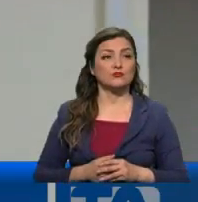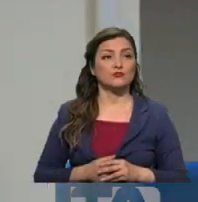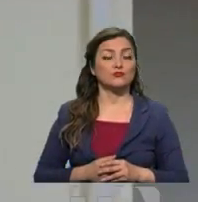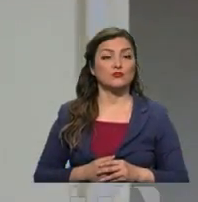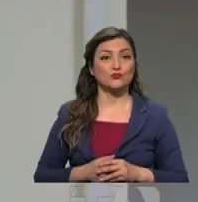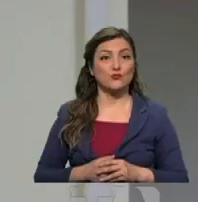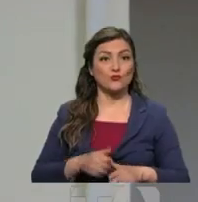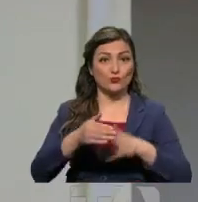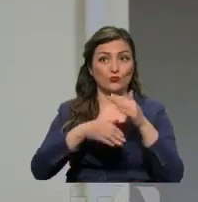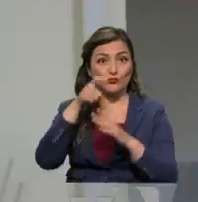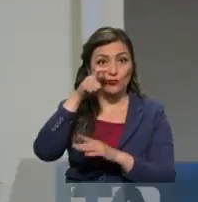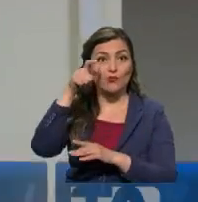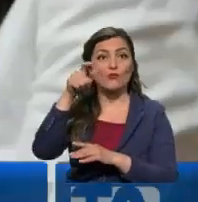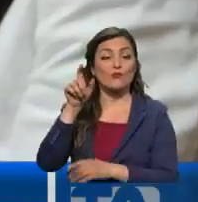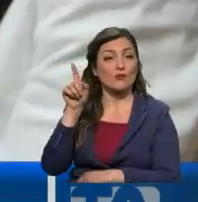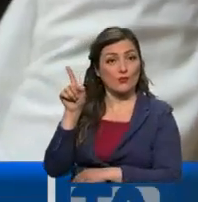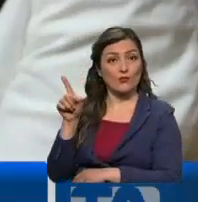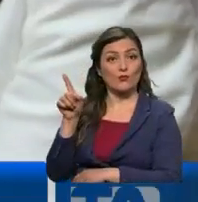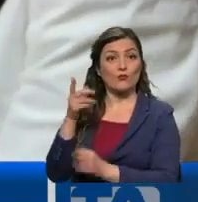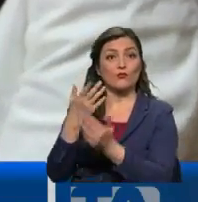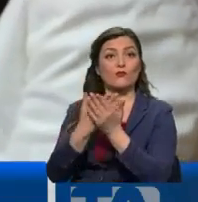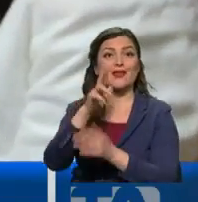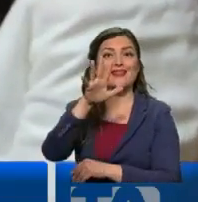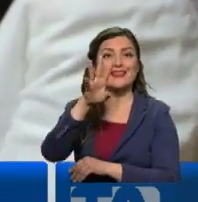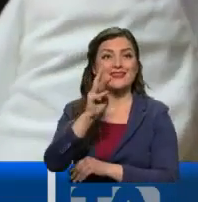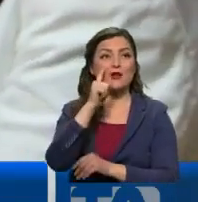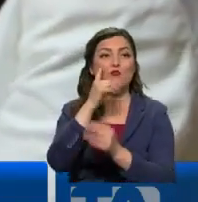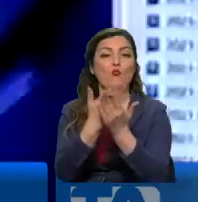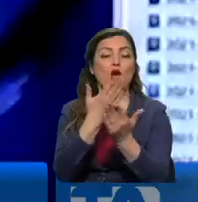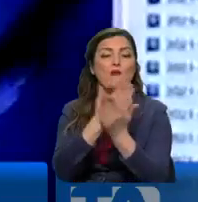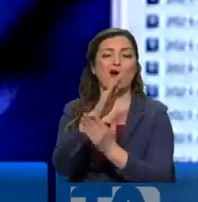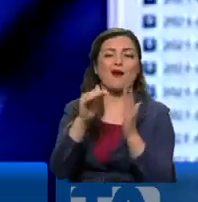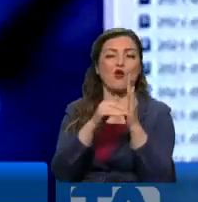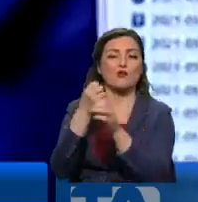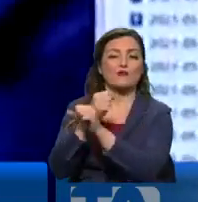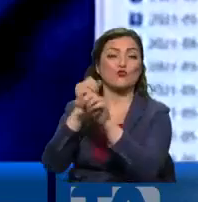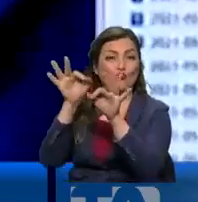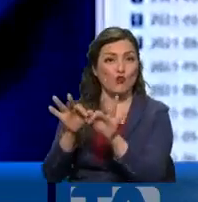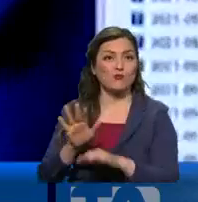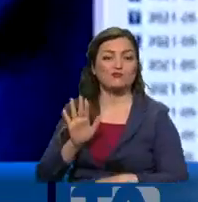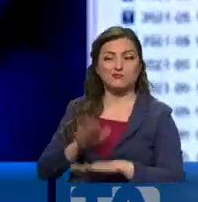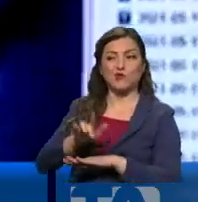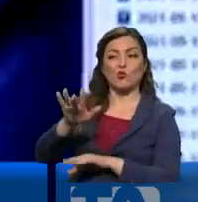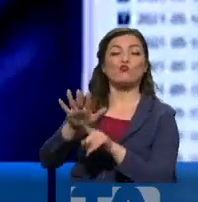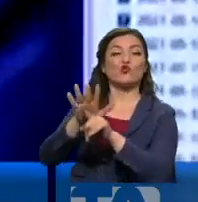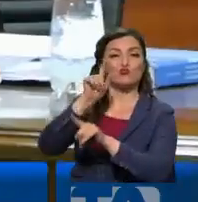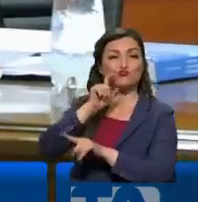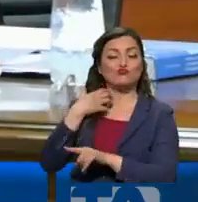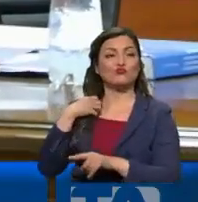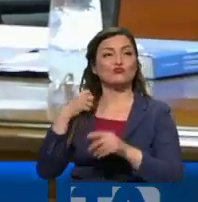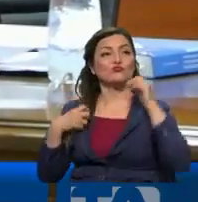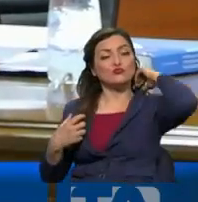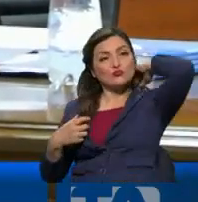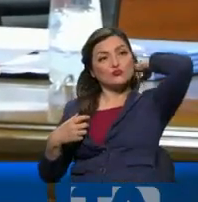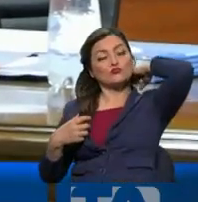la audiencia, la fiscal general Diana Salazar presentó 36 elementos de convicción que demostrarían la autoría de Carrión en el delito. Por